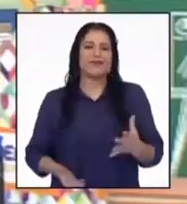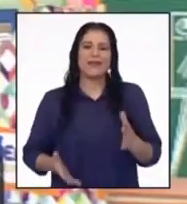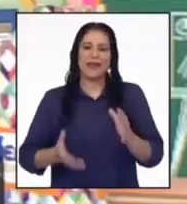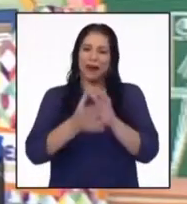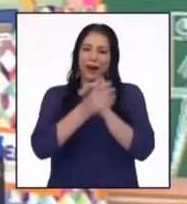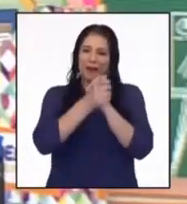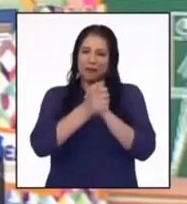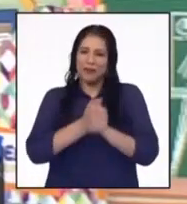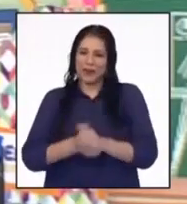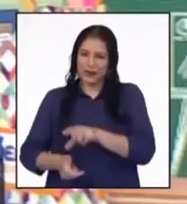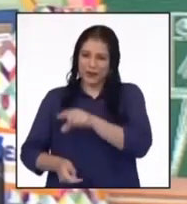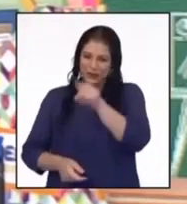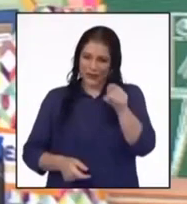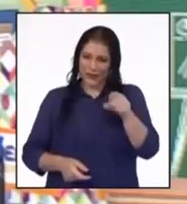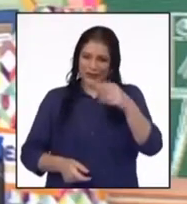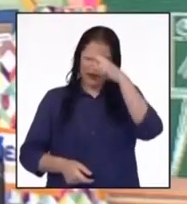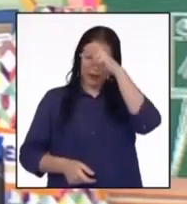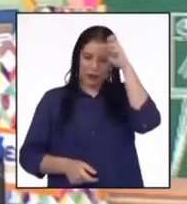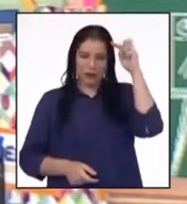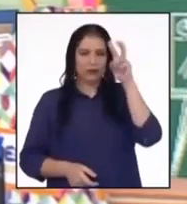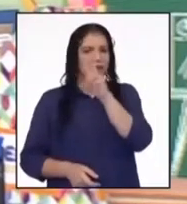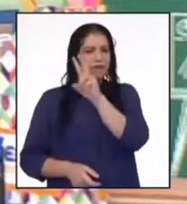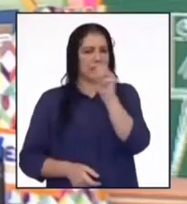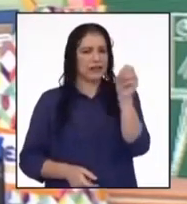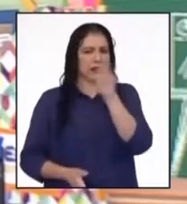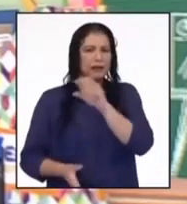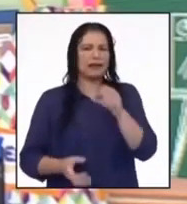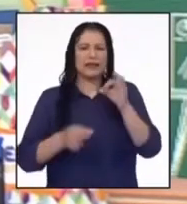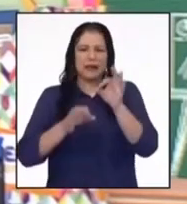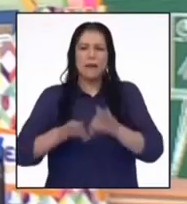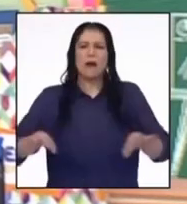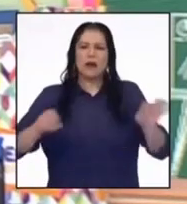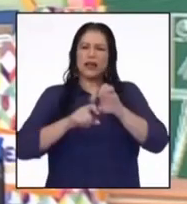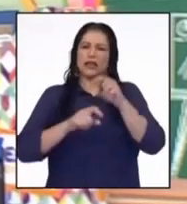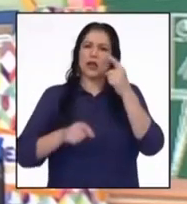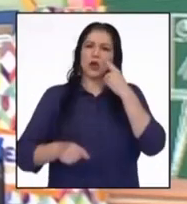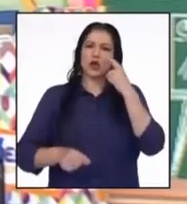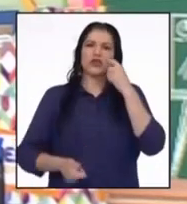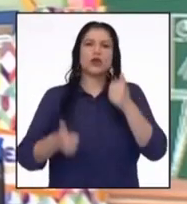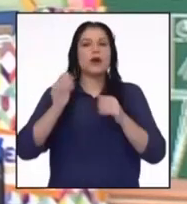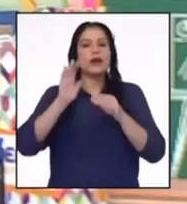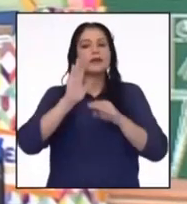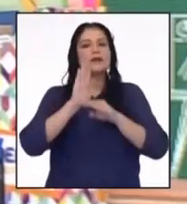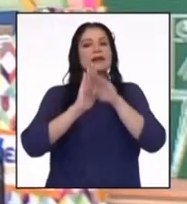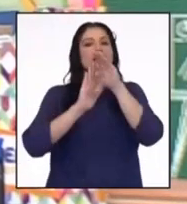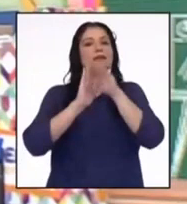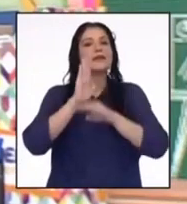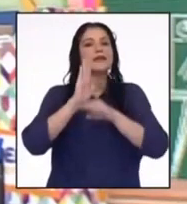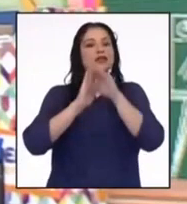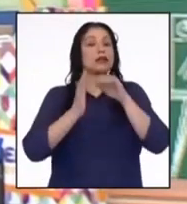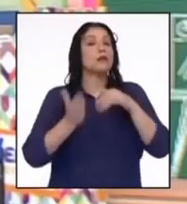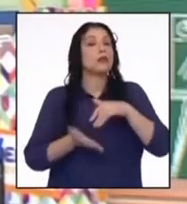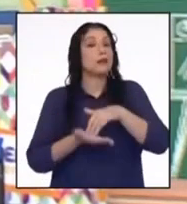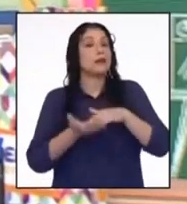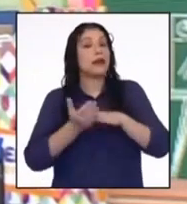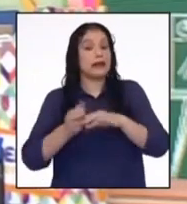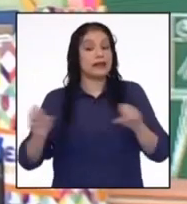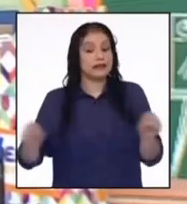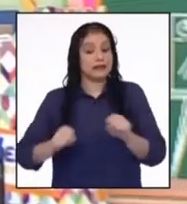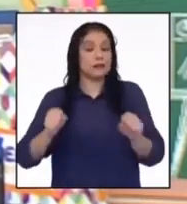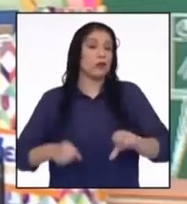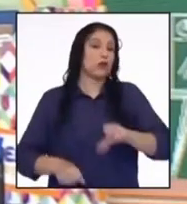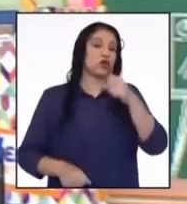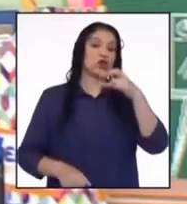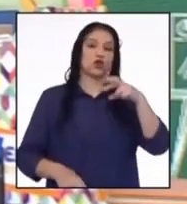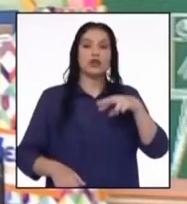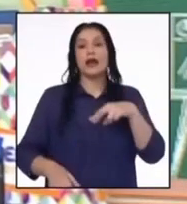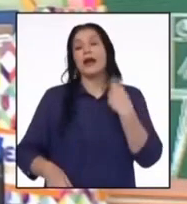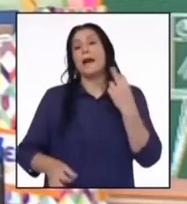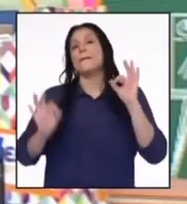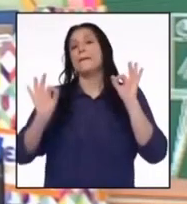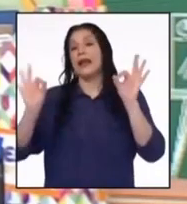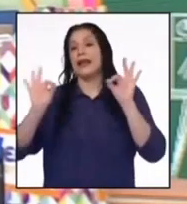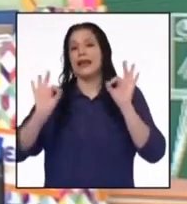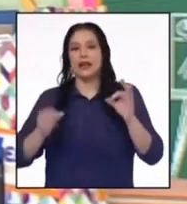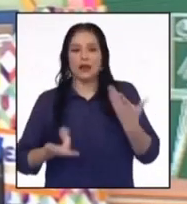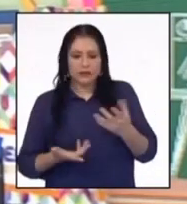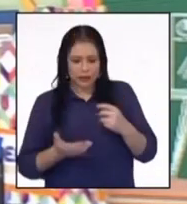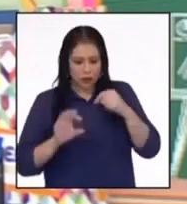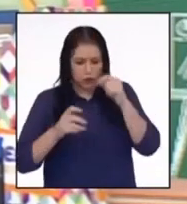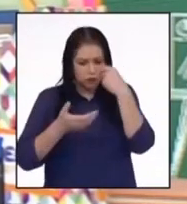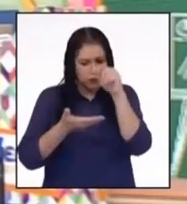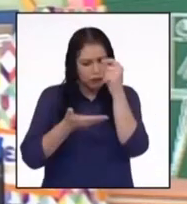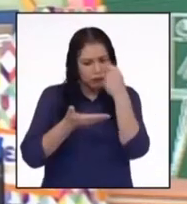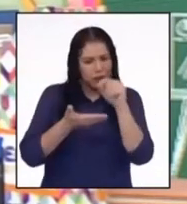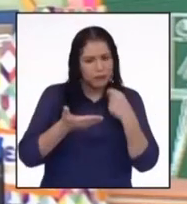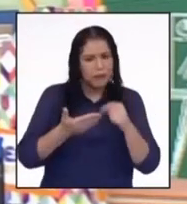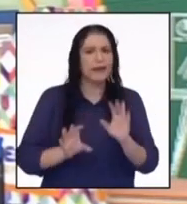Amigos de la promoción 2020, es importante conocer los niveles de vulnerabilidad ante sismos y otros peligros. Elaborar un buen diagnóstico de los niveles